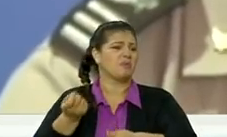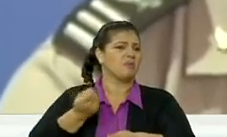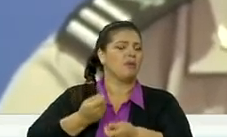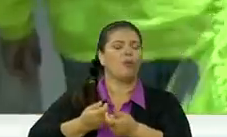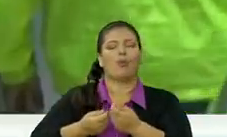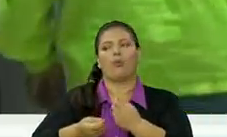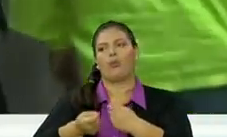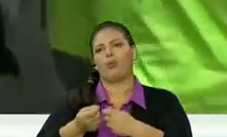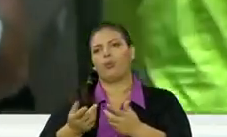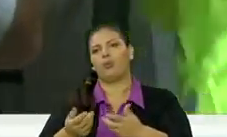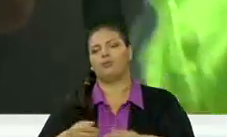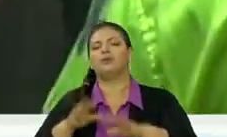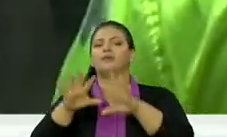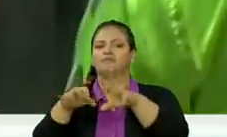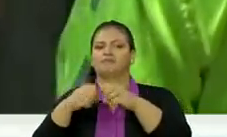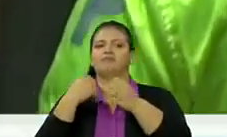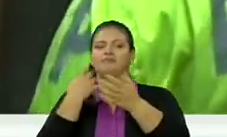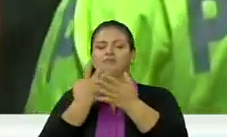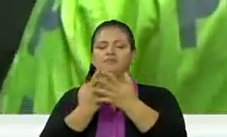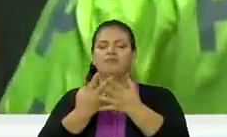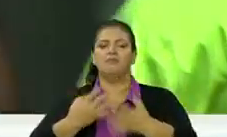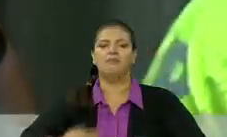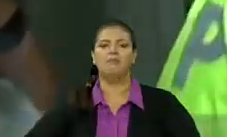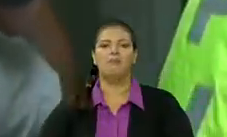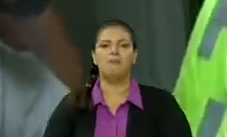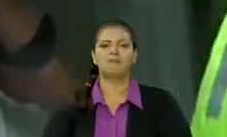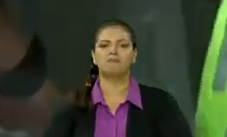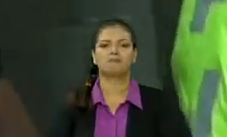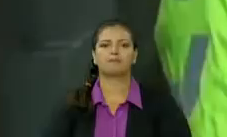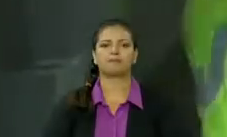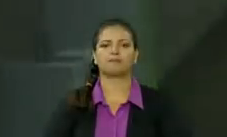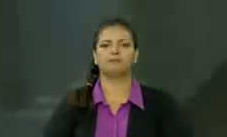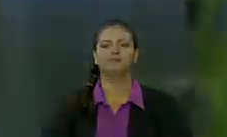más incidentes. Informó José Morales.